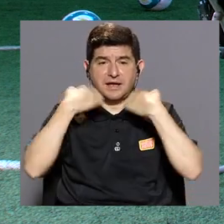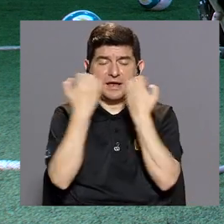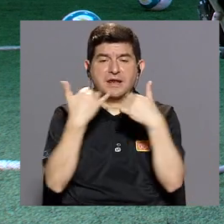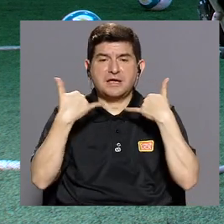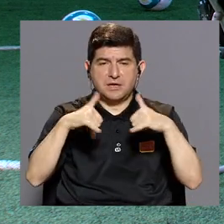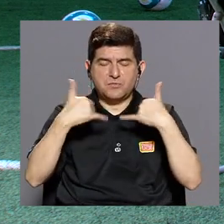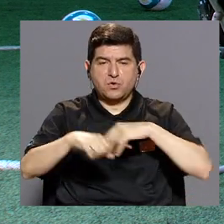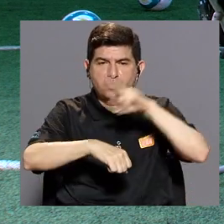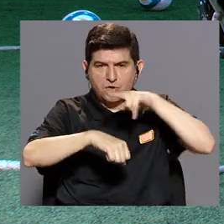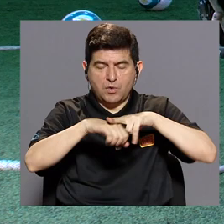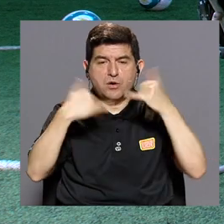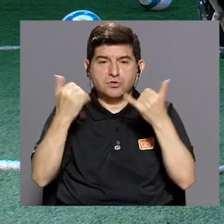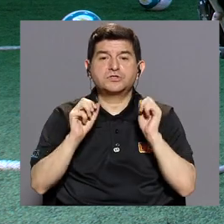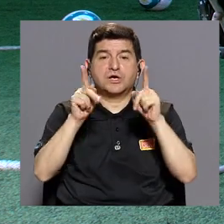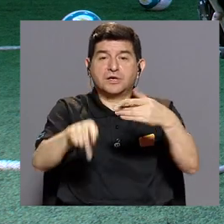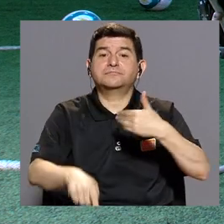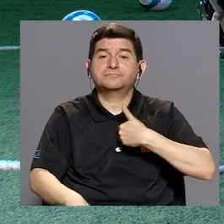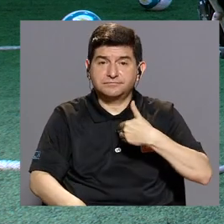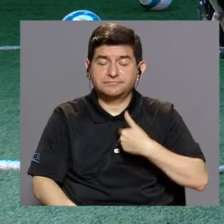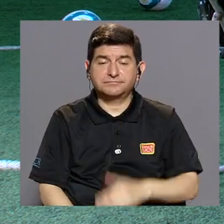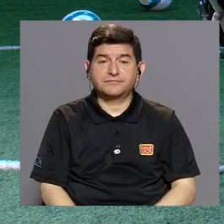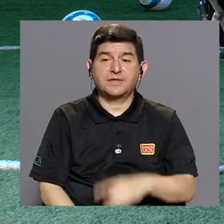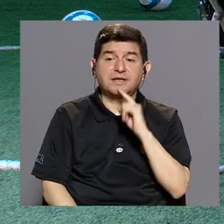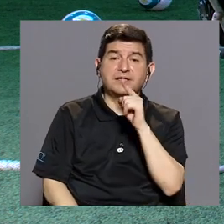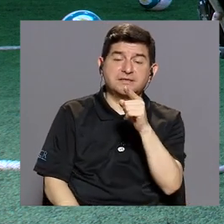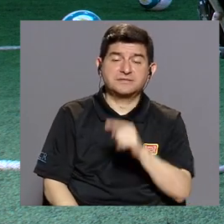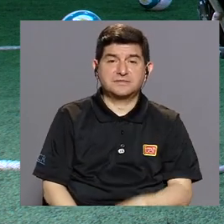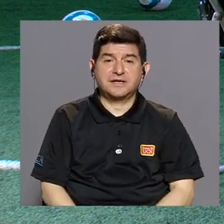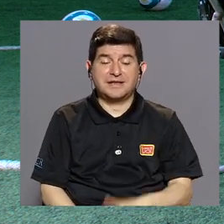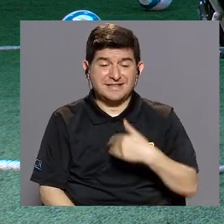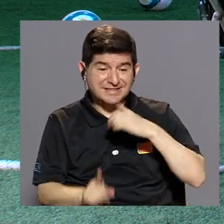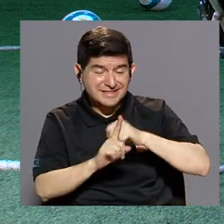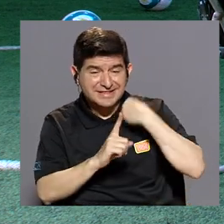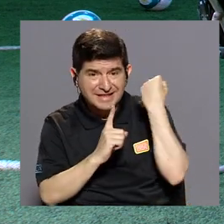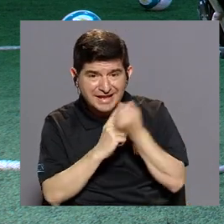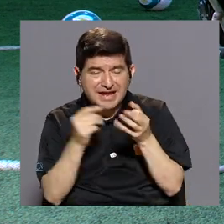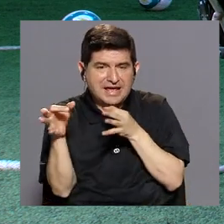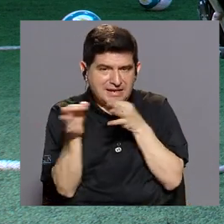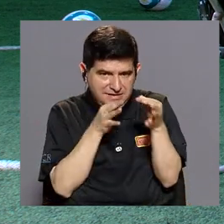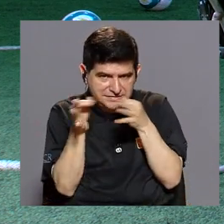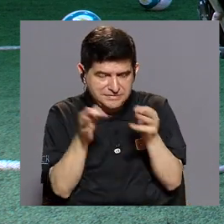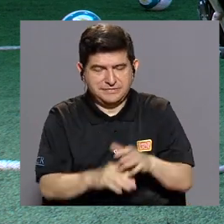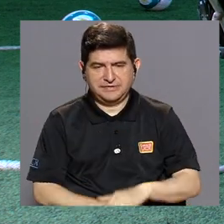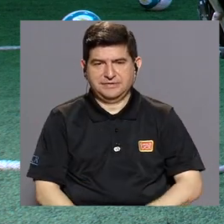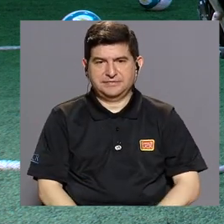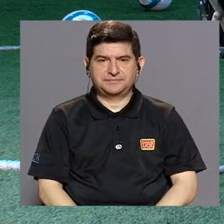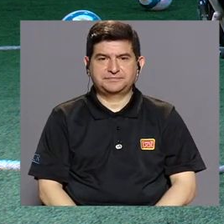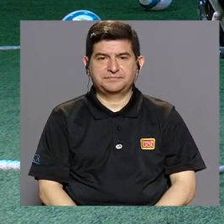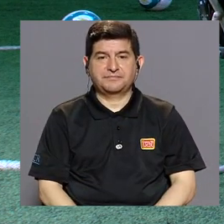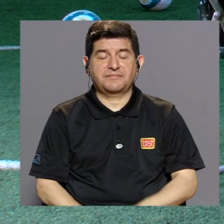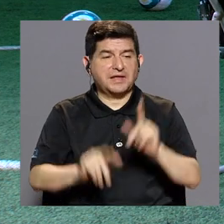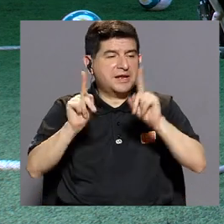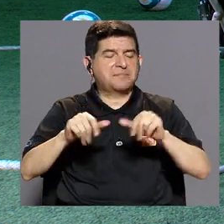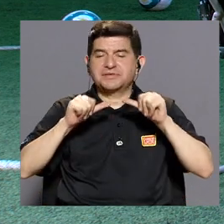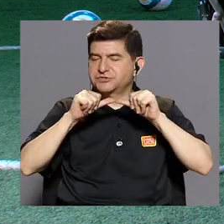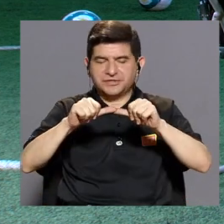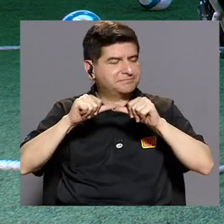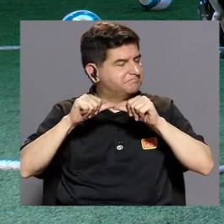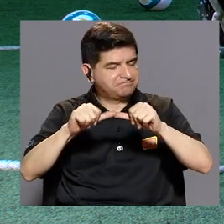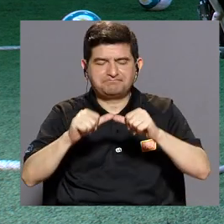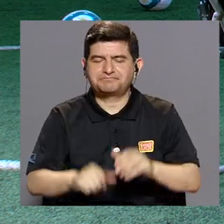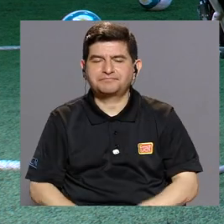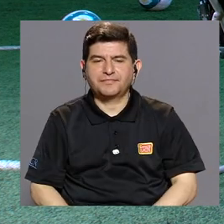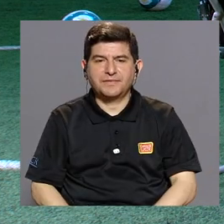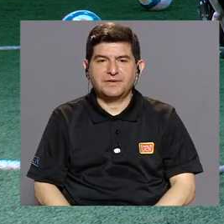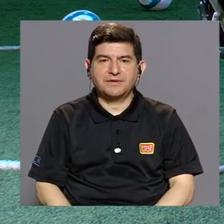Nacionales, ya me habían dado esa oportunidad. Me llamó y me dijo, bueno, tenemos esta situación, me explican lo que pasa, que no, él no se va a presentar.